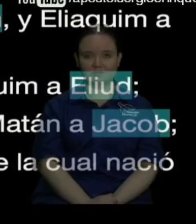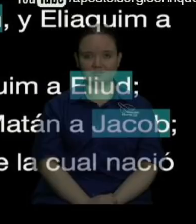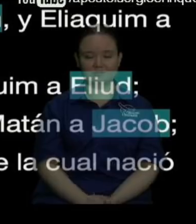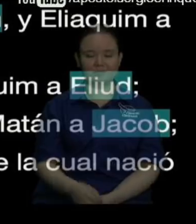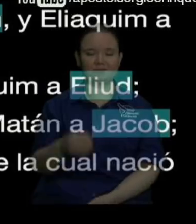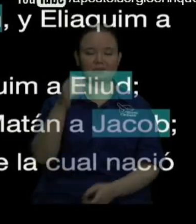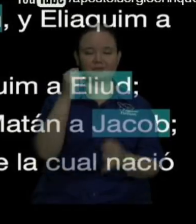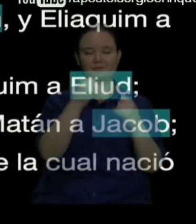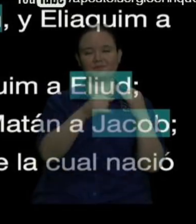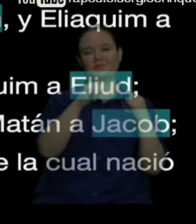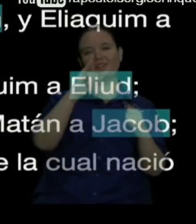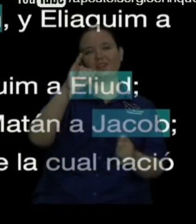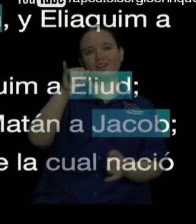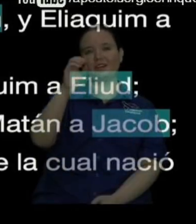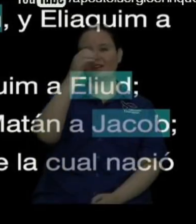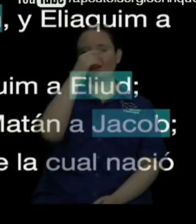Jacob,